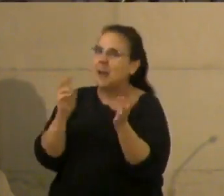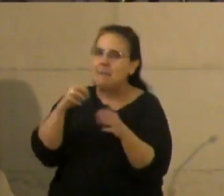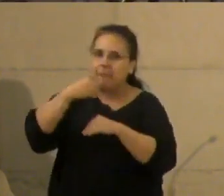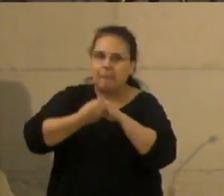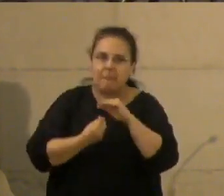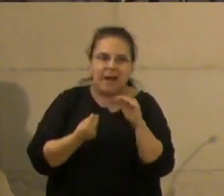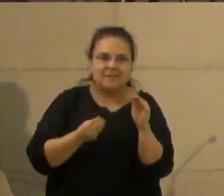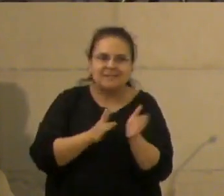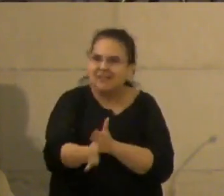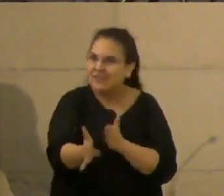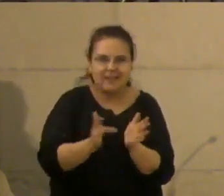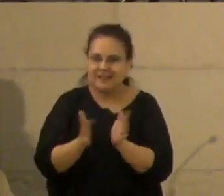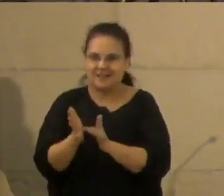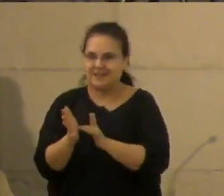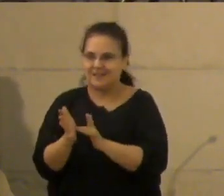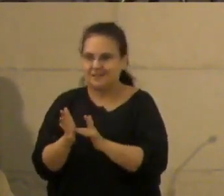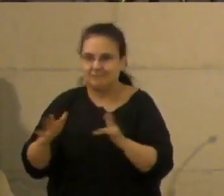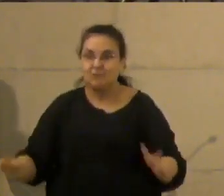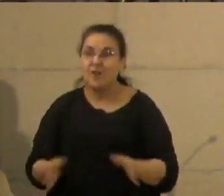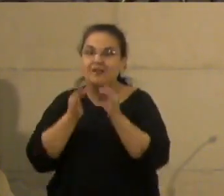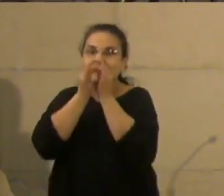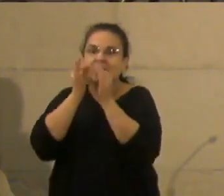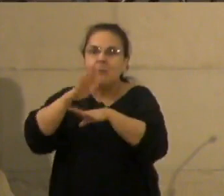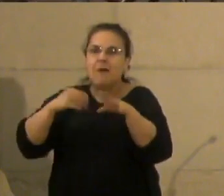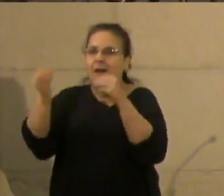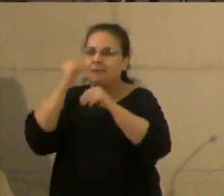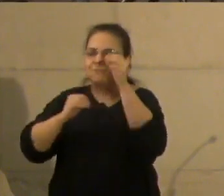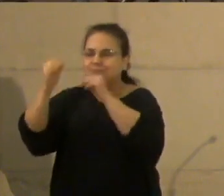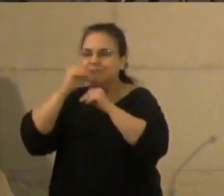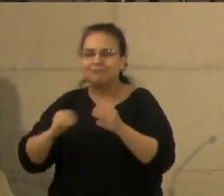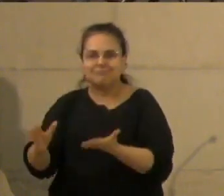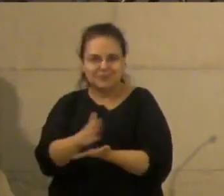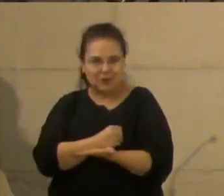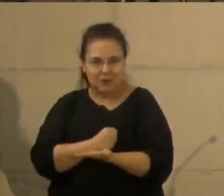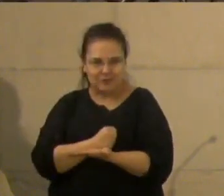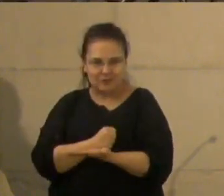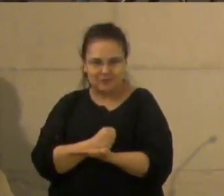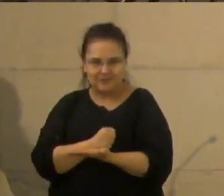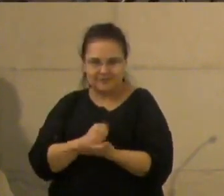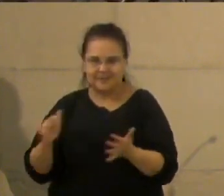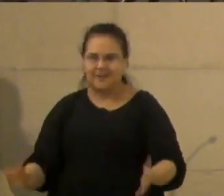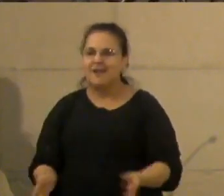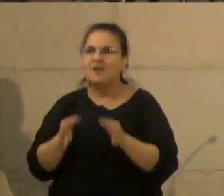hace eucarísticos para alimentar a todos y avanzar en la comunión,